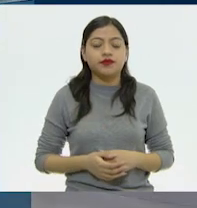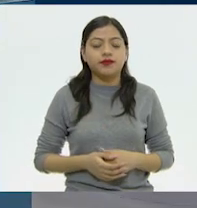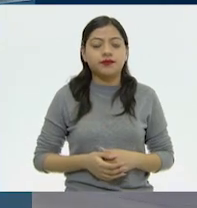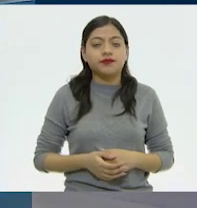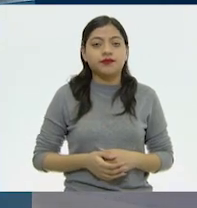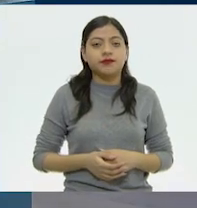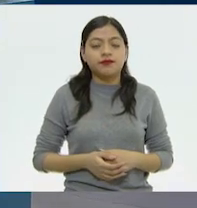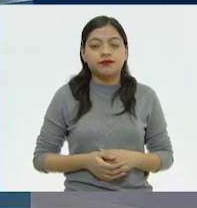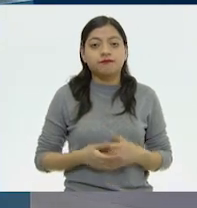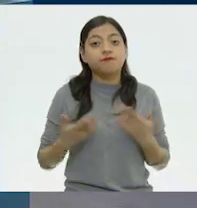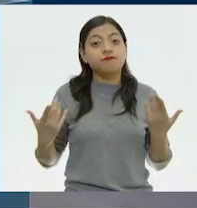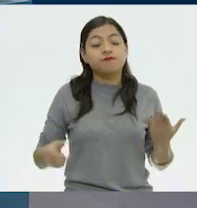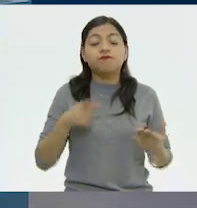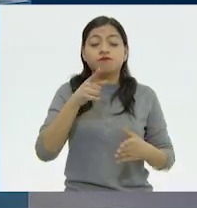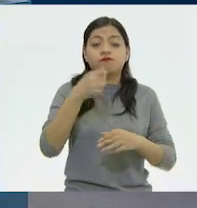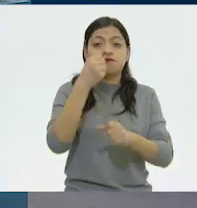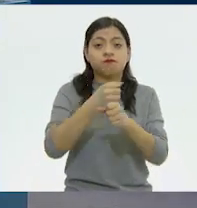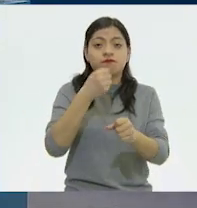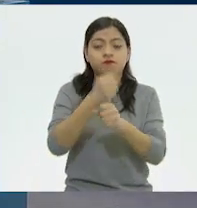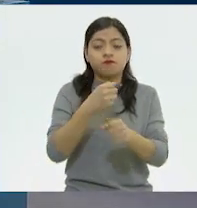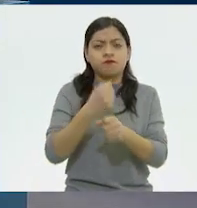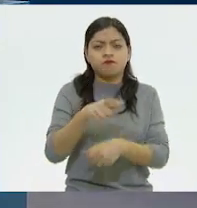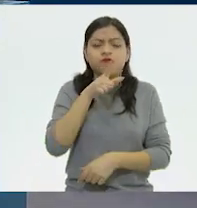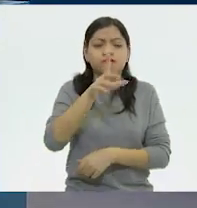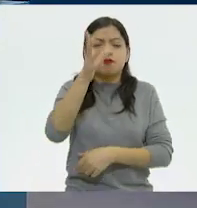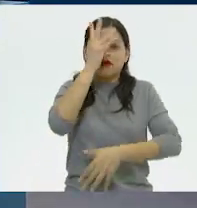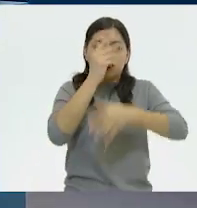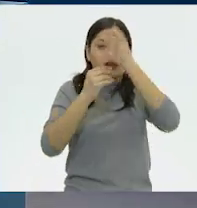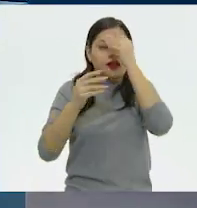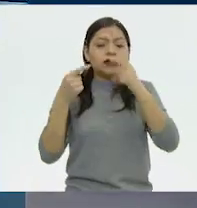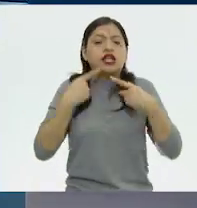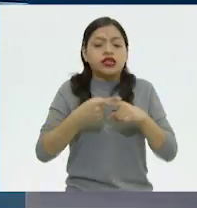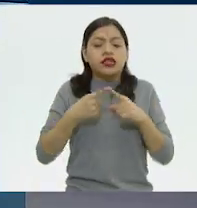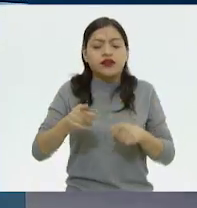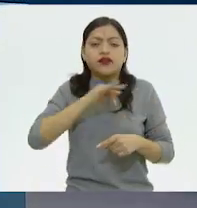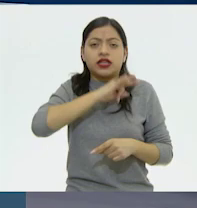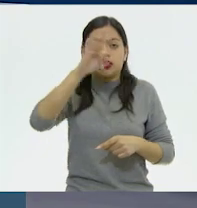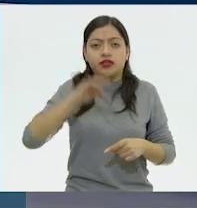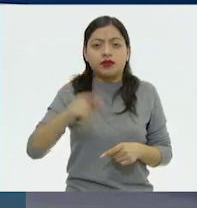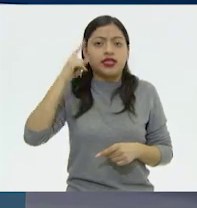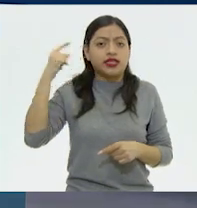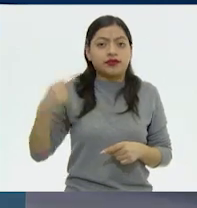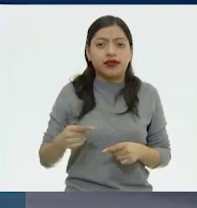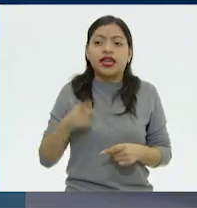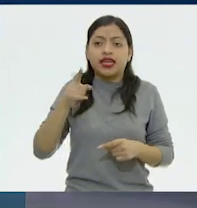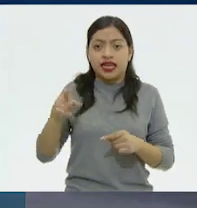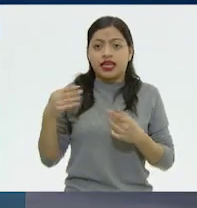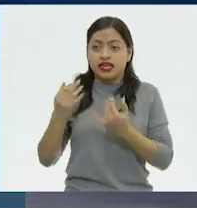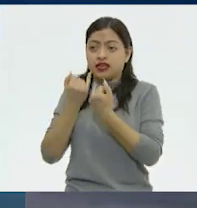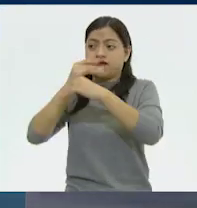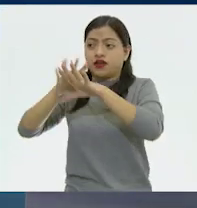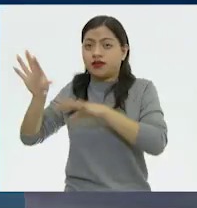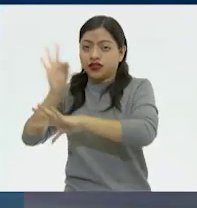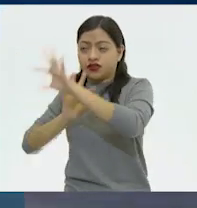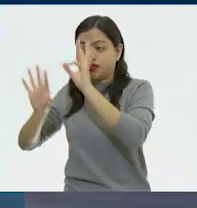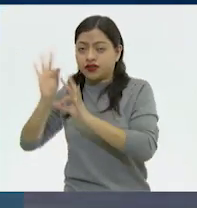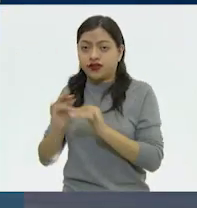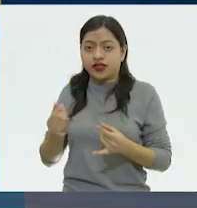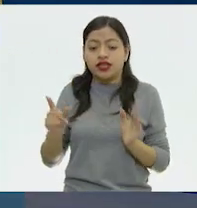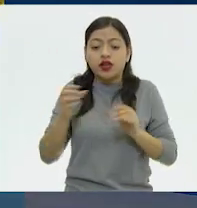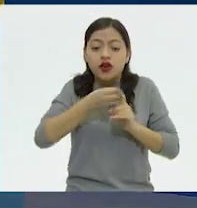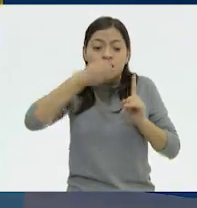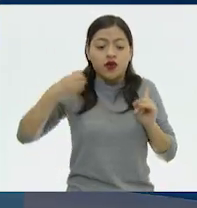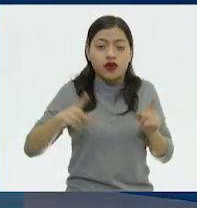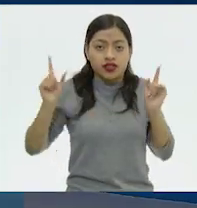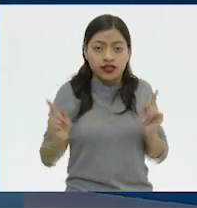Con la práctica podemos ir profundizando en muchos de los beneficios que puede brindarnos el uso de estos organizadores de información.